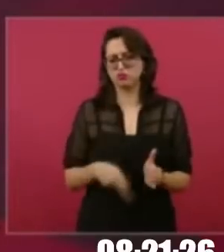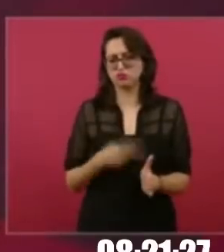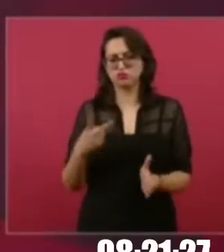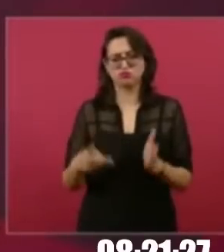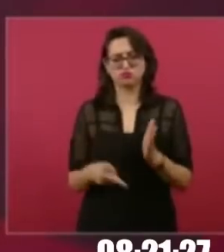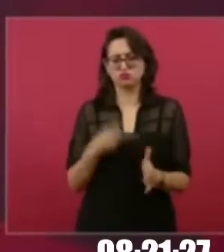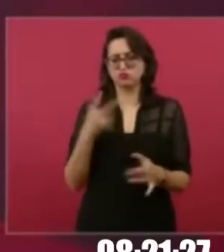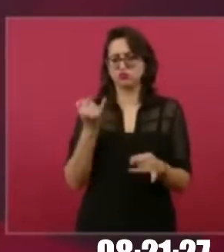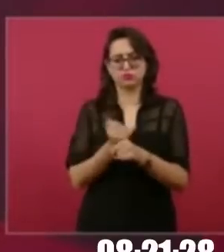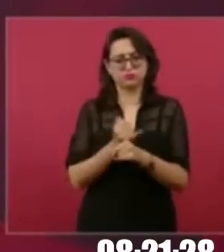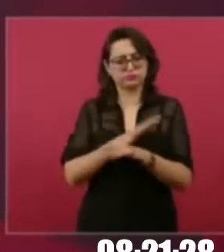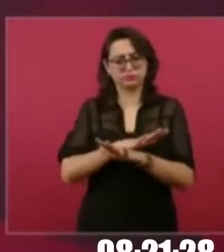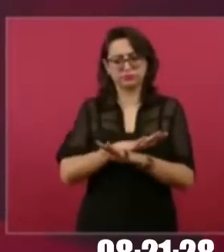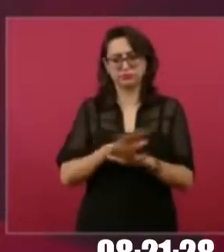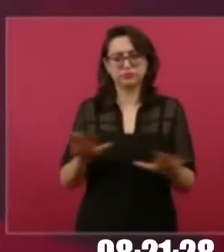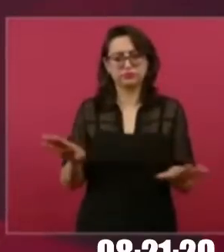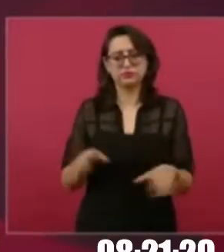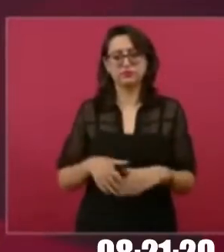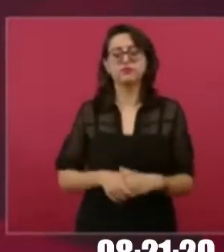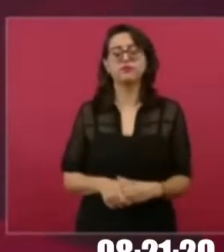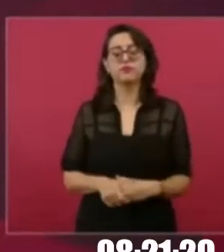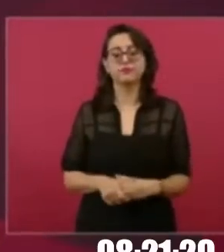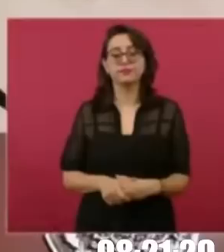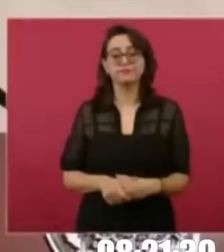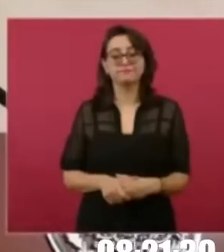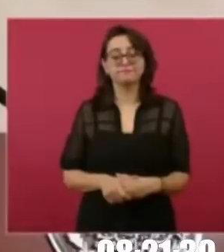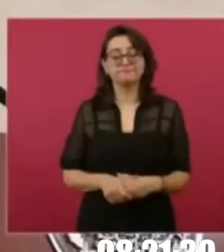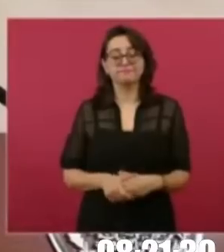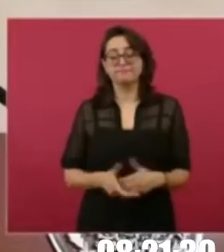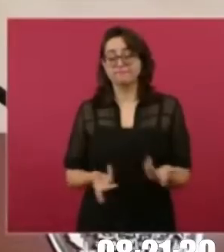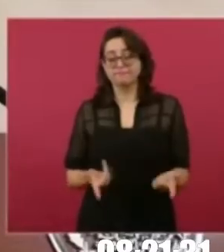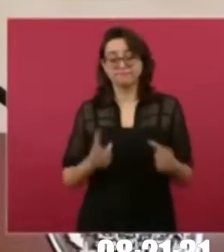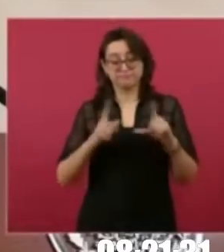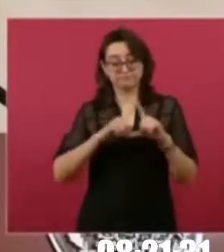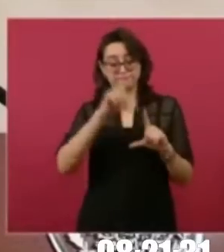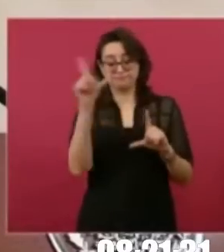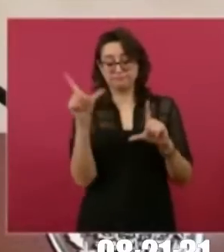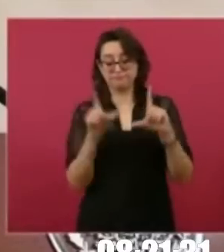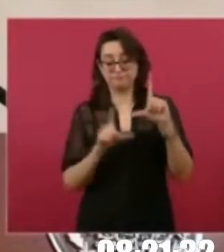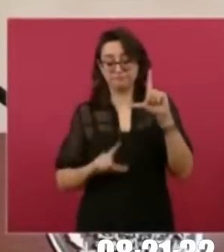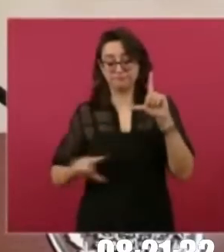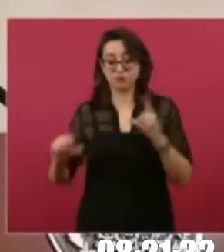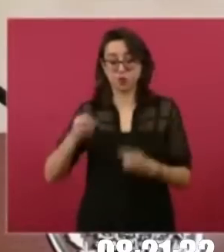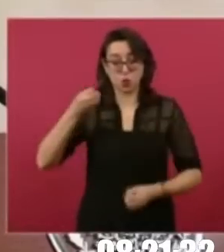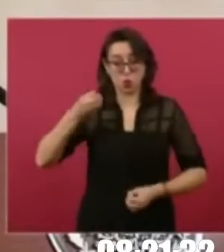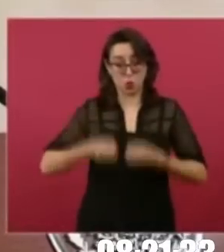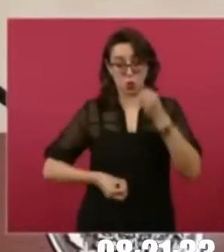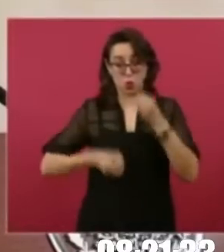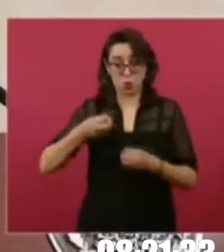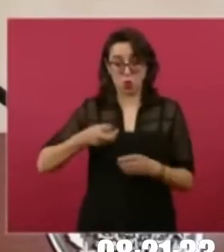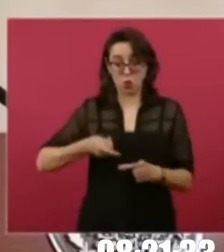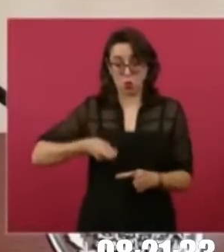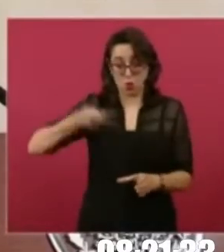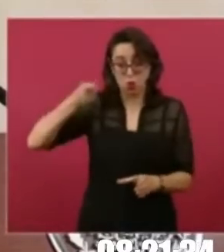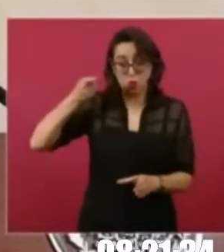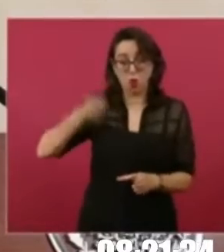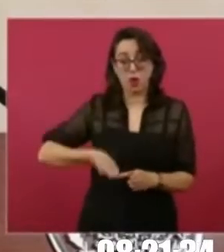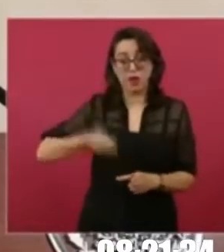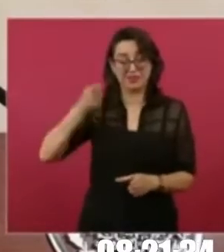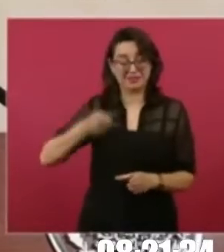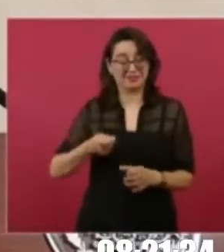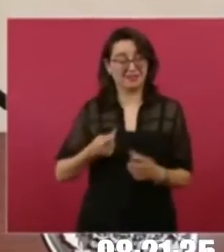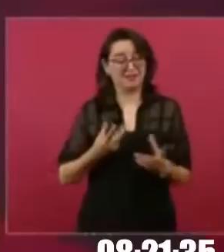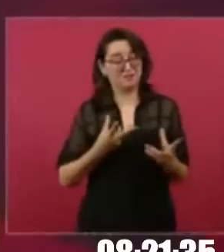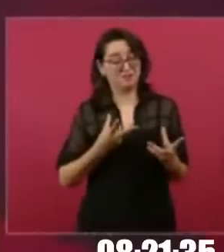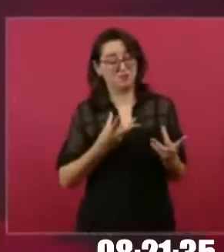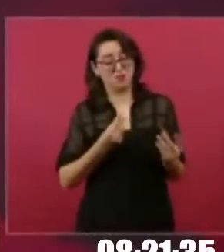Lamentablemente muchos jueces no todos pero sí